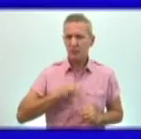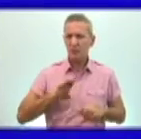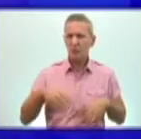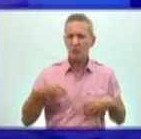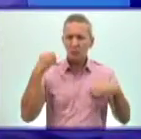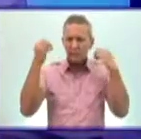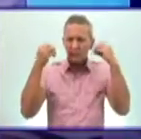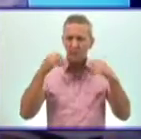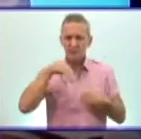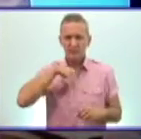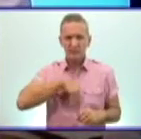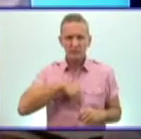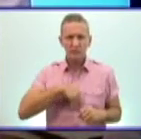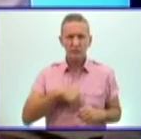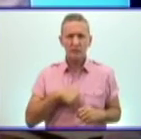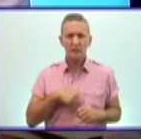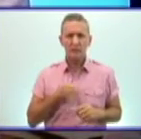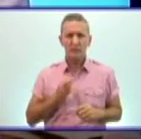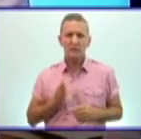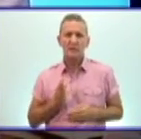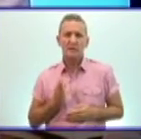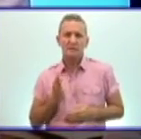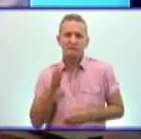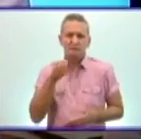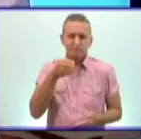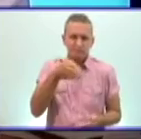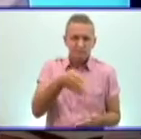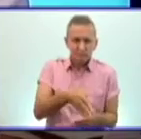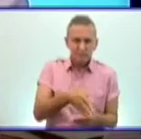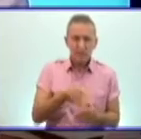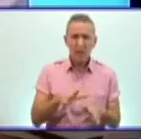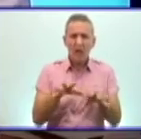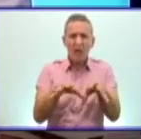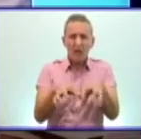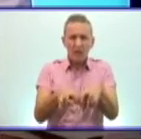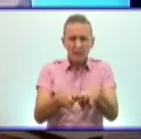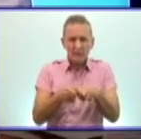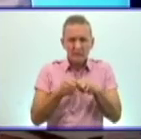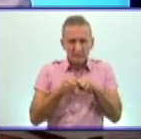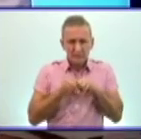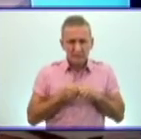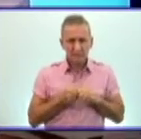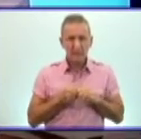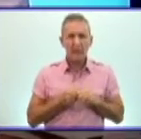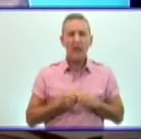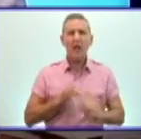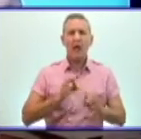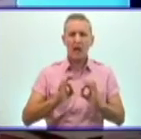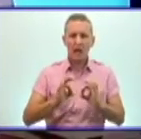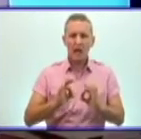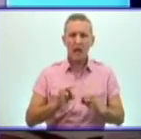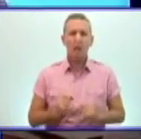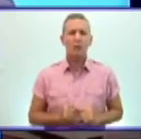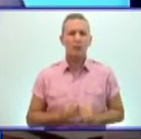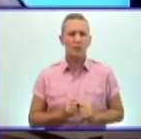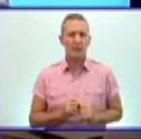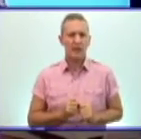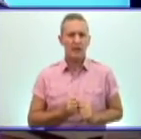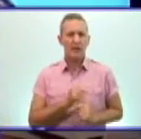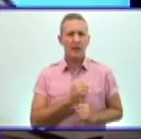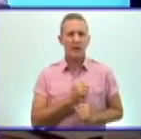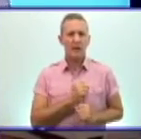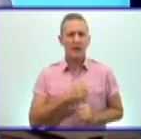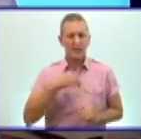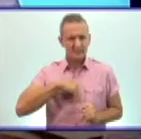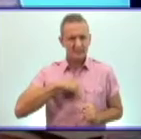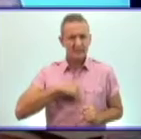y el sentimiento lo impulsaron a rescatar, a tratar de proteger aquello por el cual